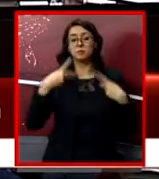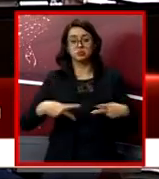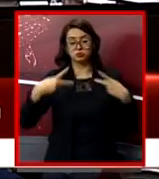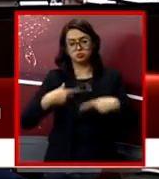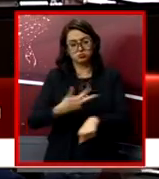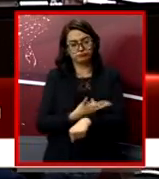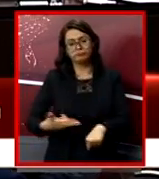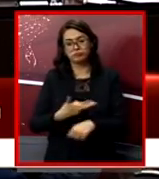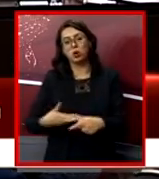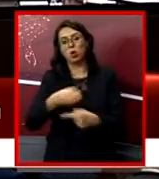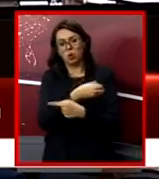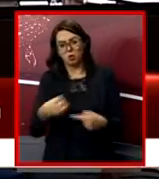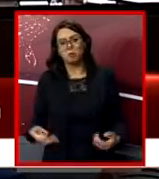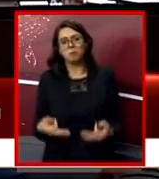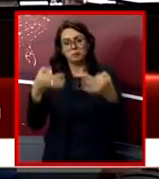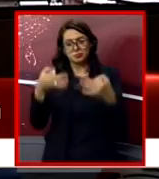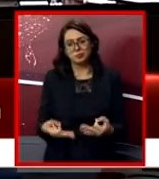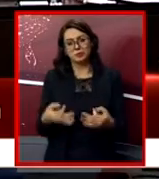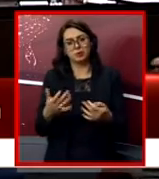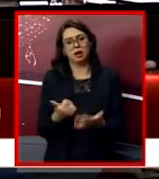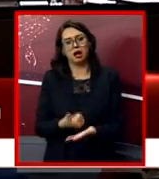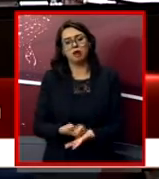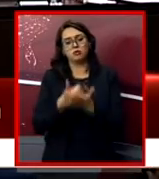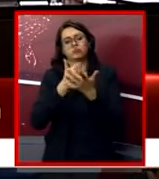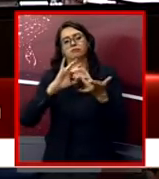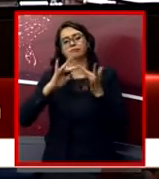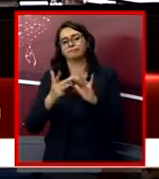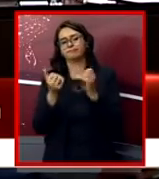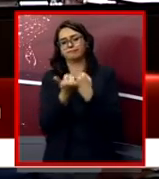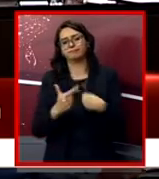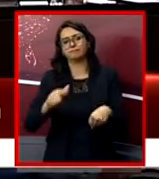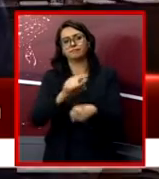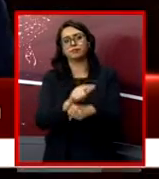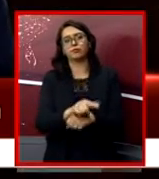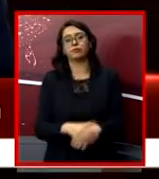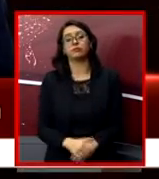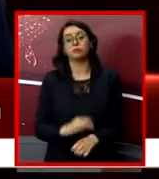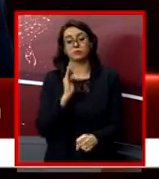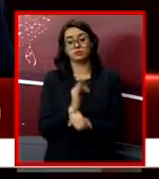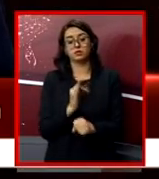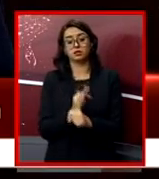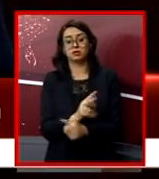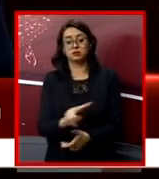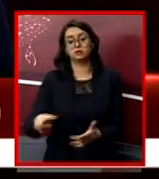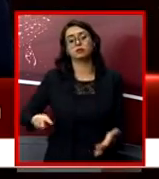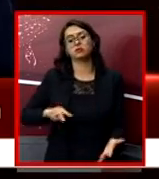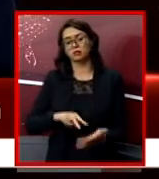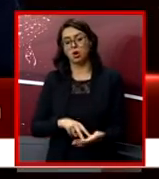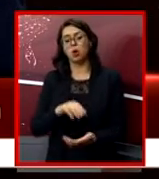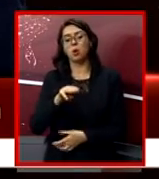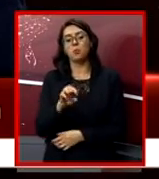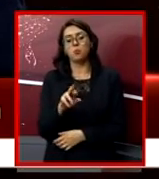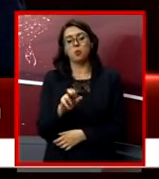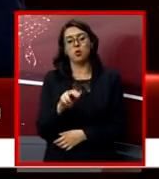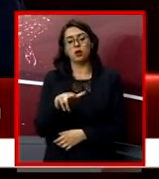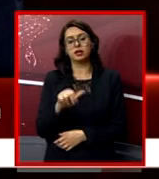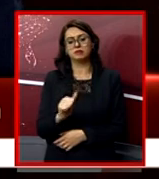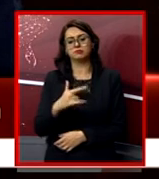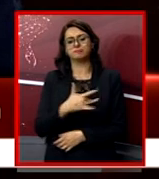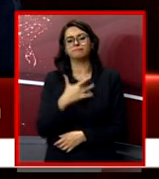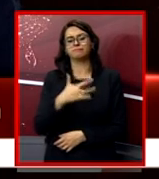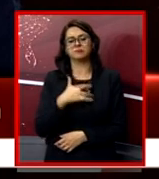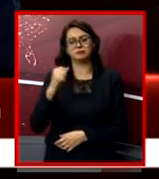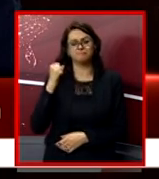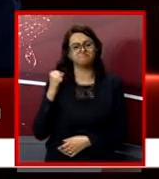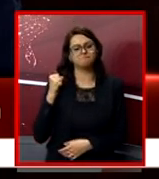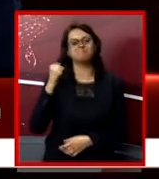manera efectiva a través de las redes sociales. Desde esta tribuna, Morena, levantando el puño como